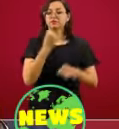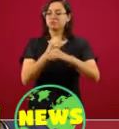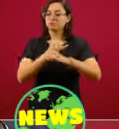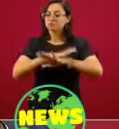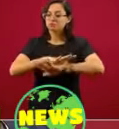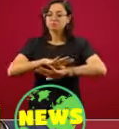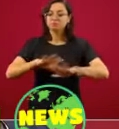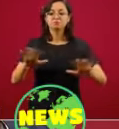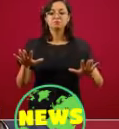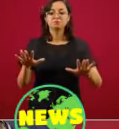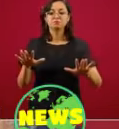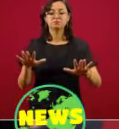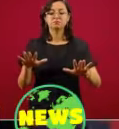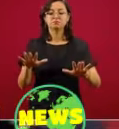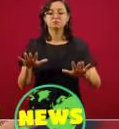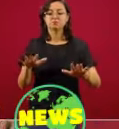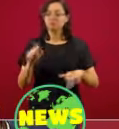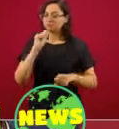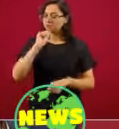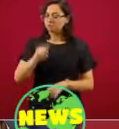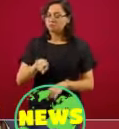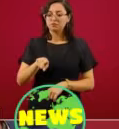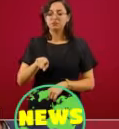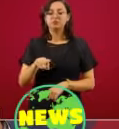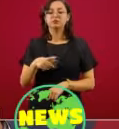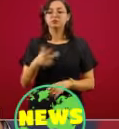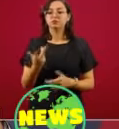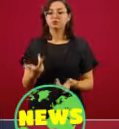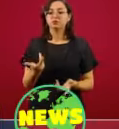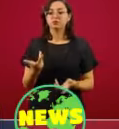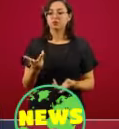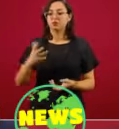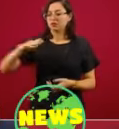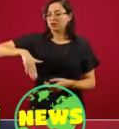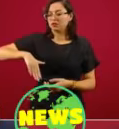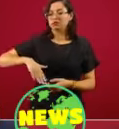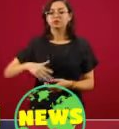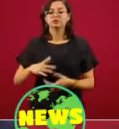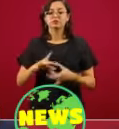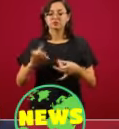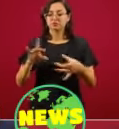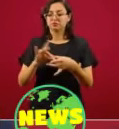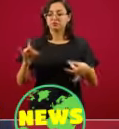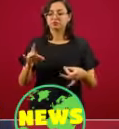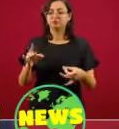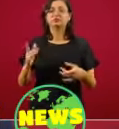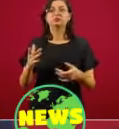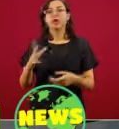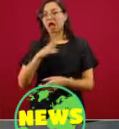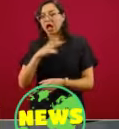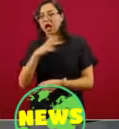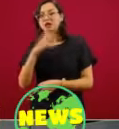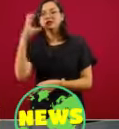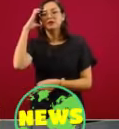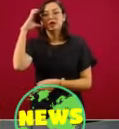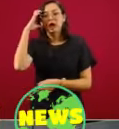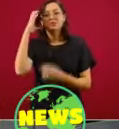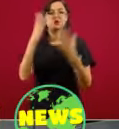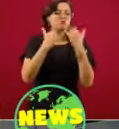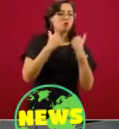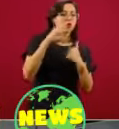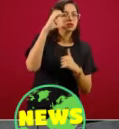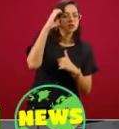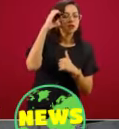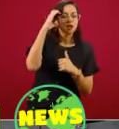informando sobre esto que me preguntó también la compañera, si hay camas, si no hay